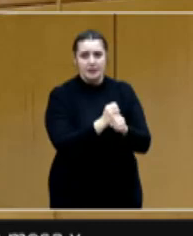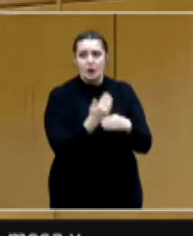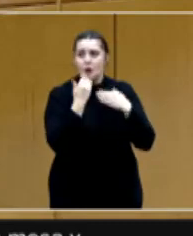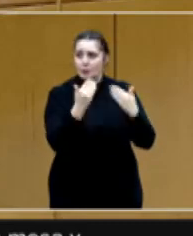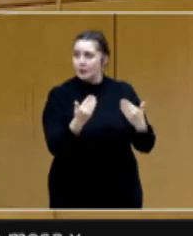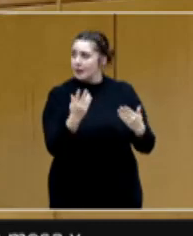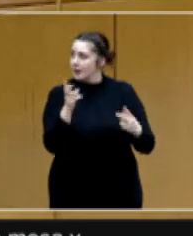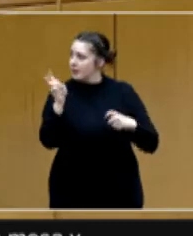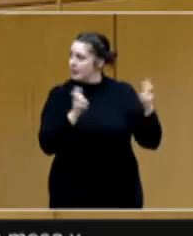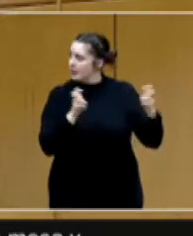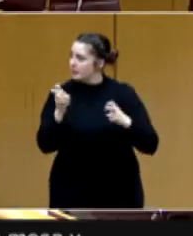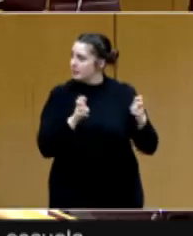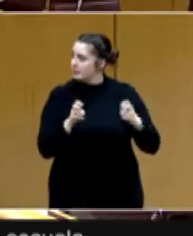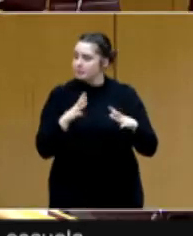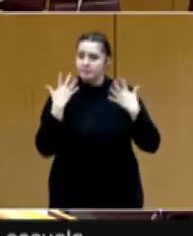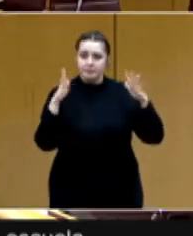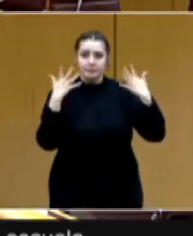presencia y por su apoyo